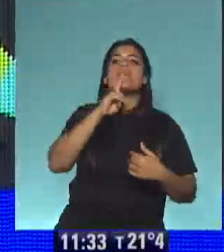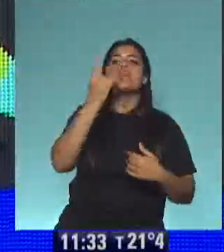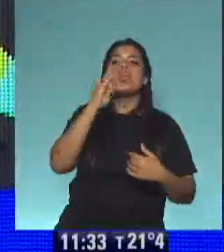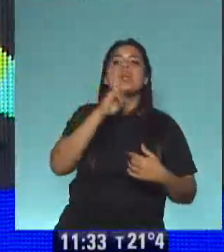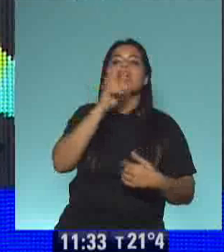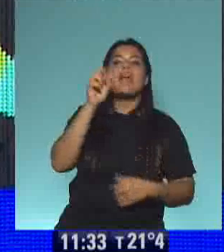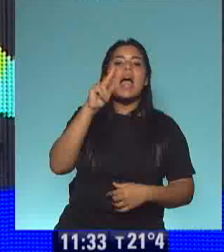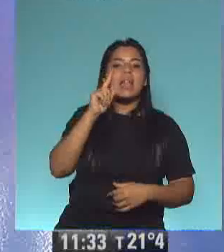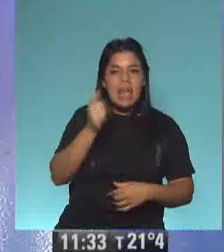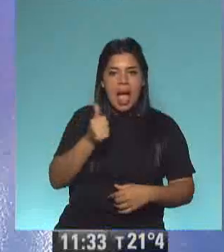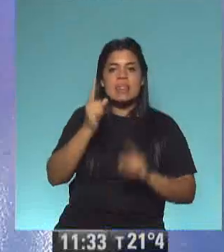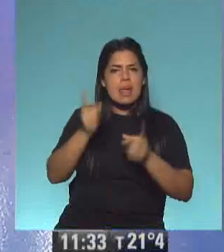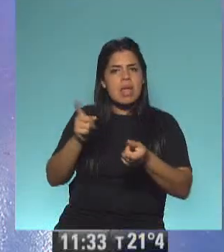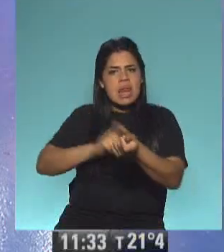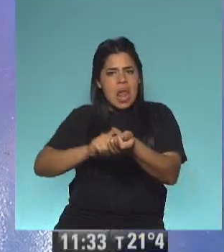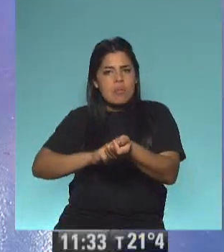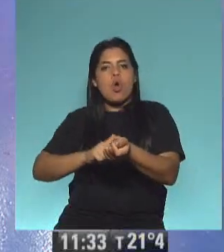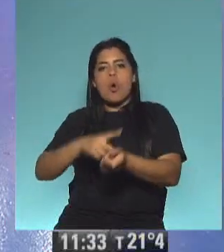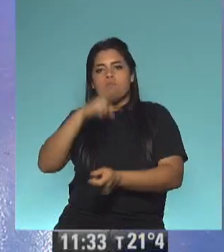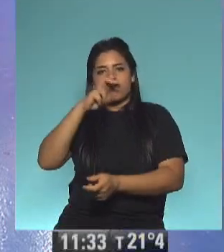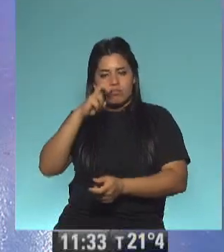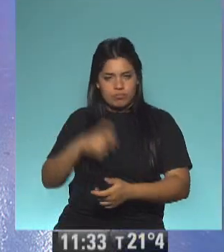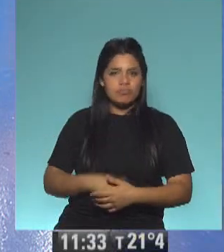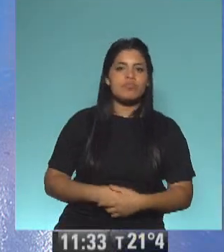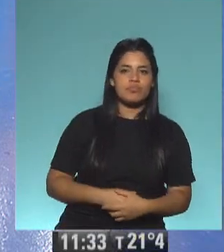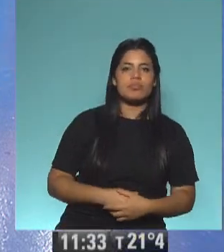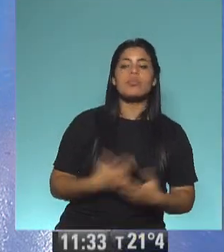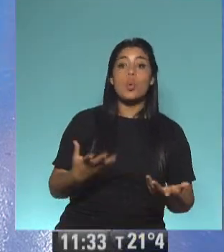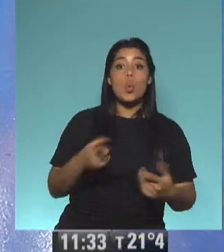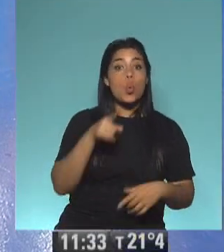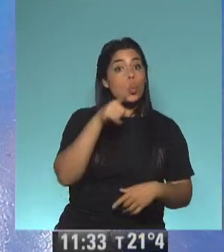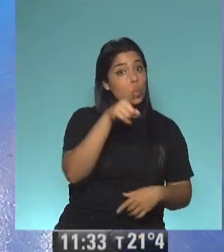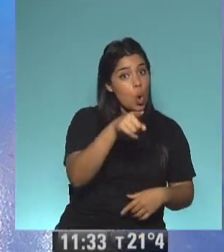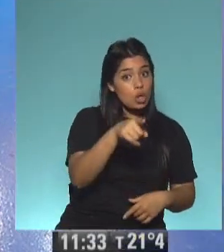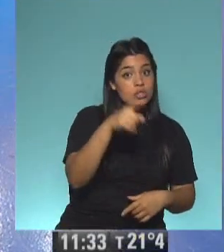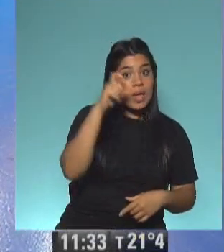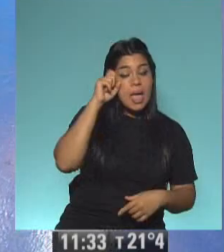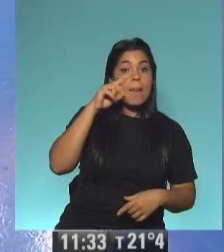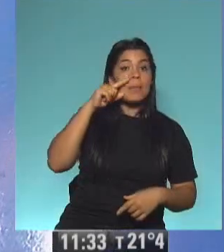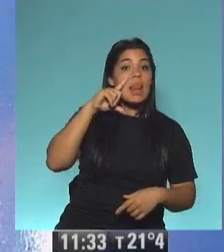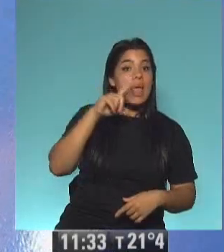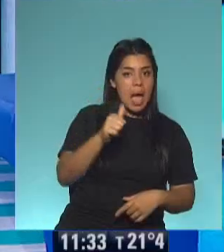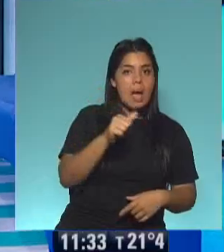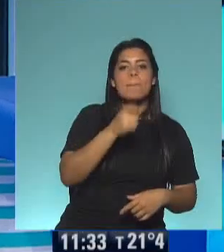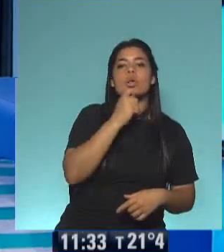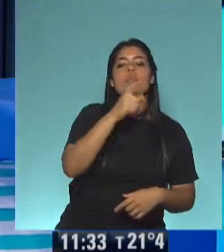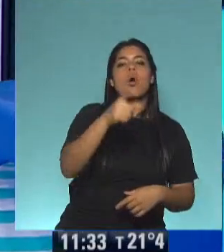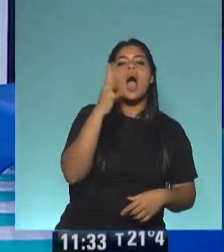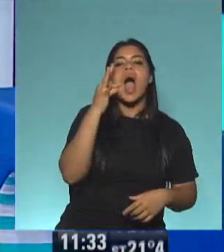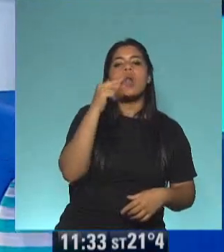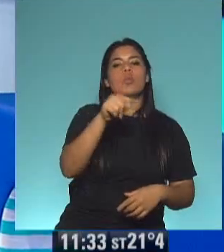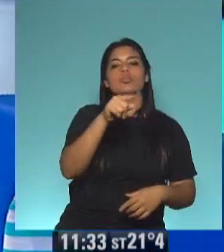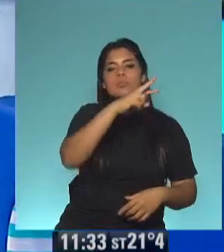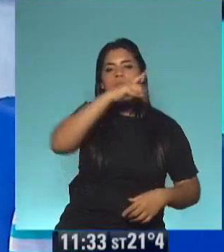olfativo. Mirá vos, qué interesante todo esto. Por ejemplo, y vos, Emilia, por ejemplo, algún olor que vos me decís, este